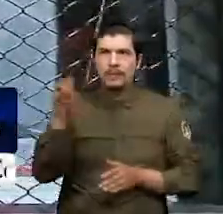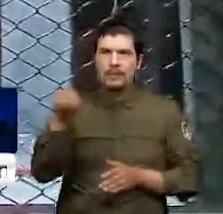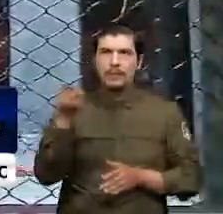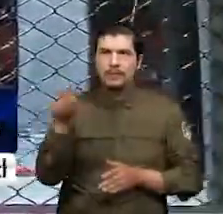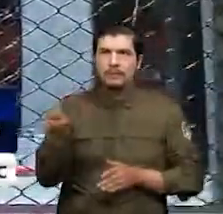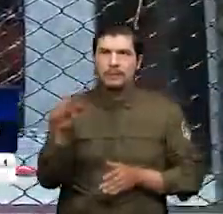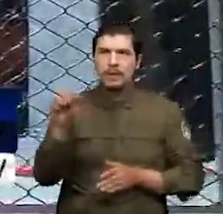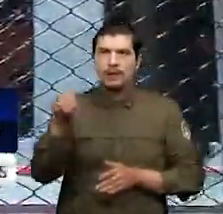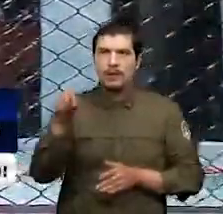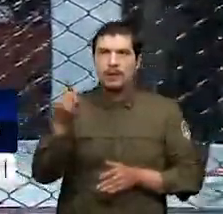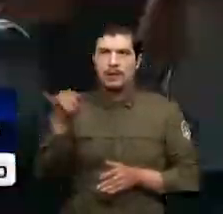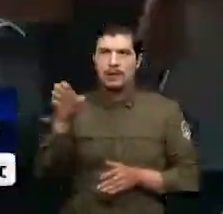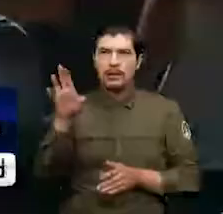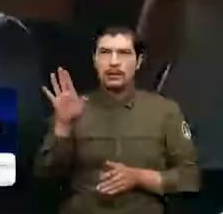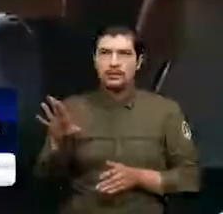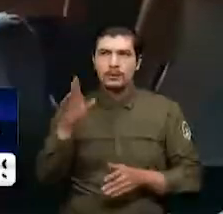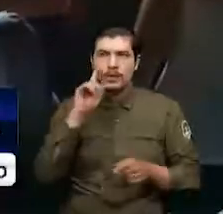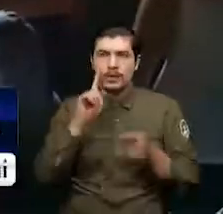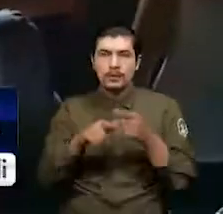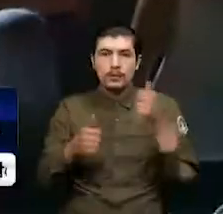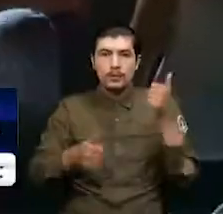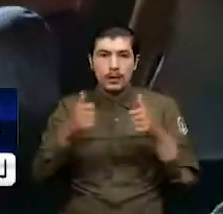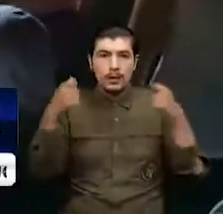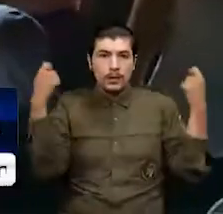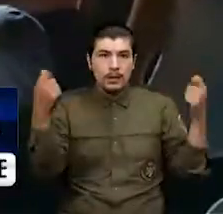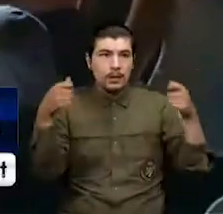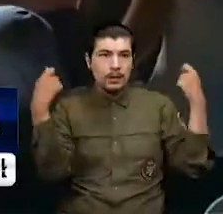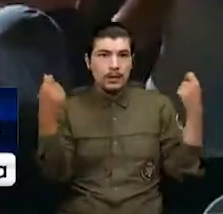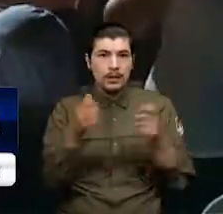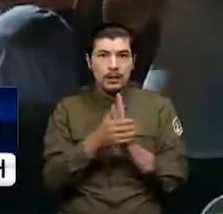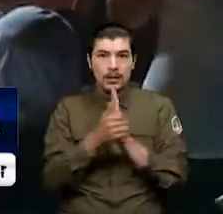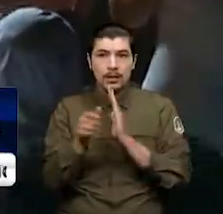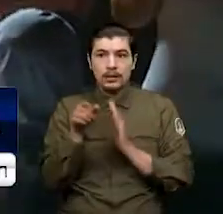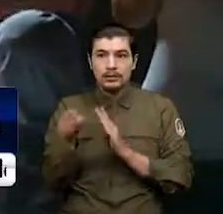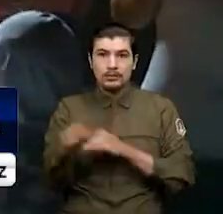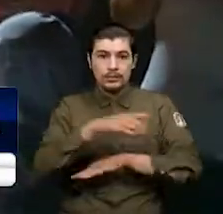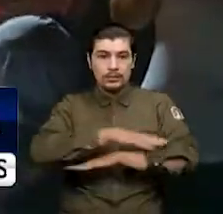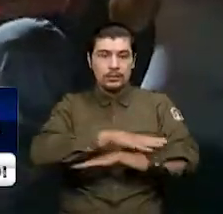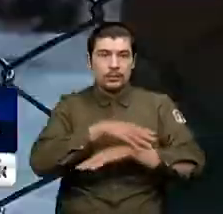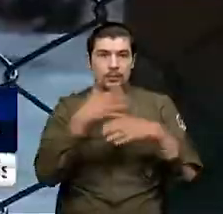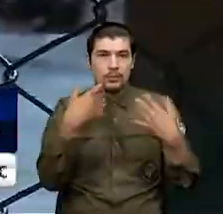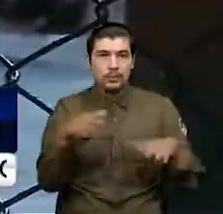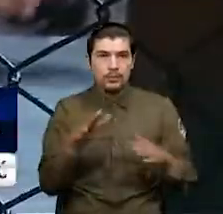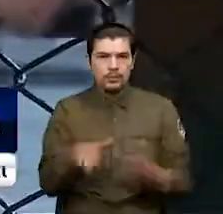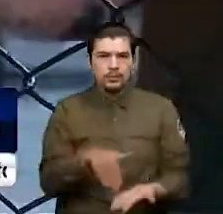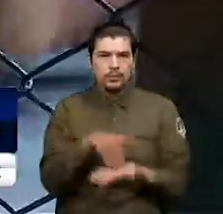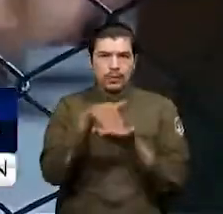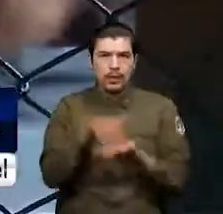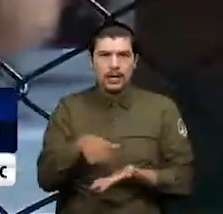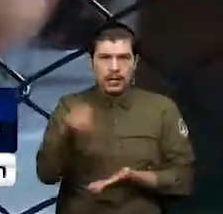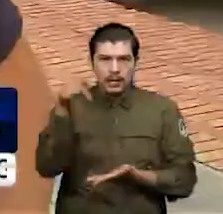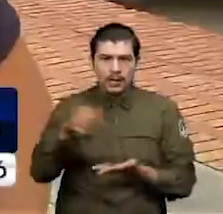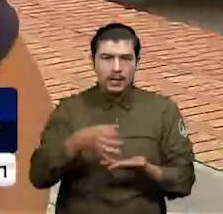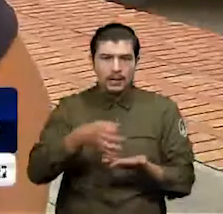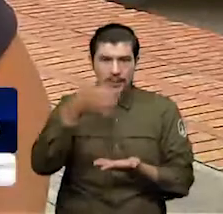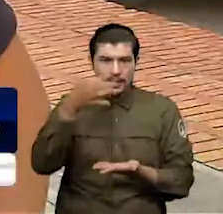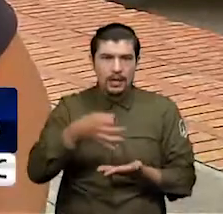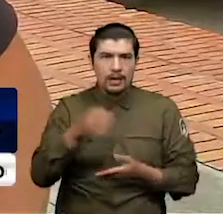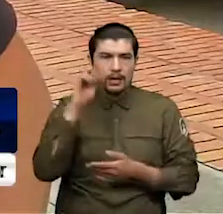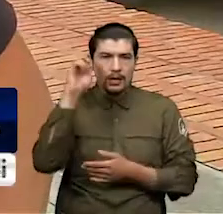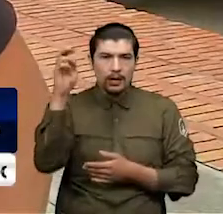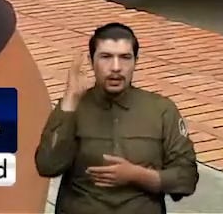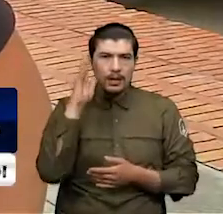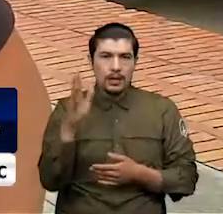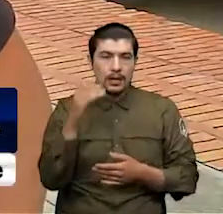el objetivo es promover talentos y que esta disciplina tome fuerza en la capital de norte de santander la idea es que